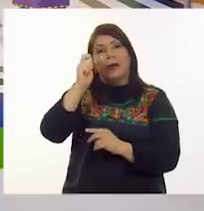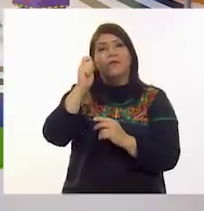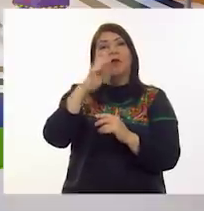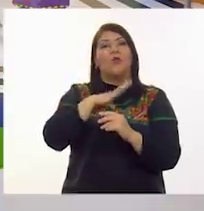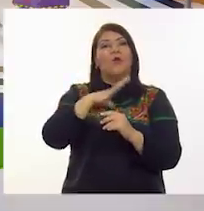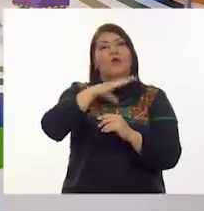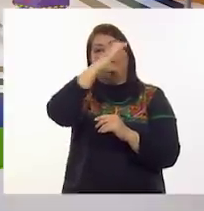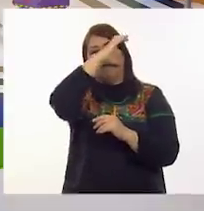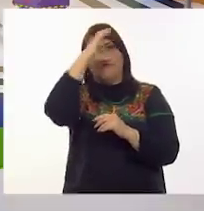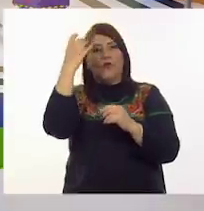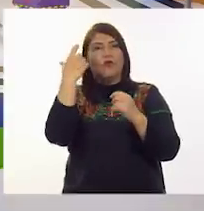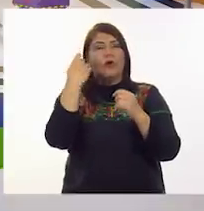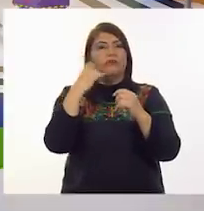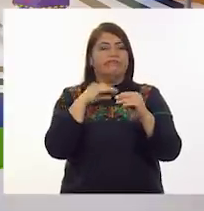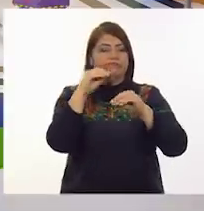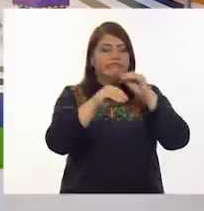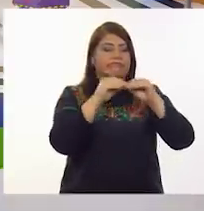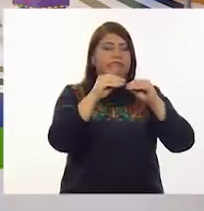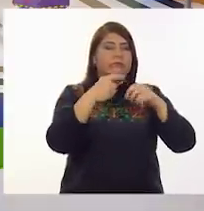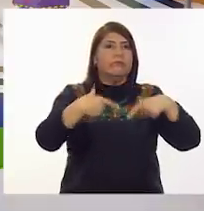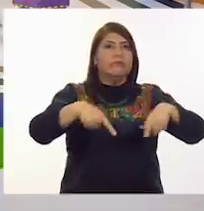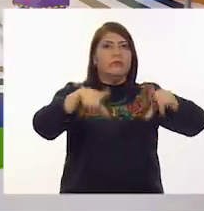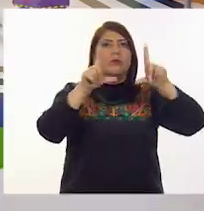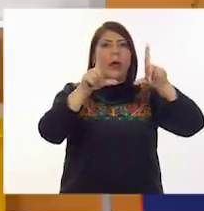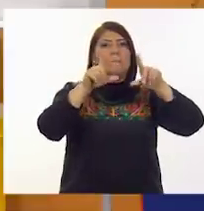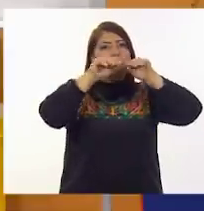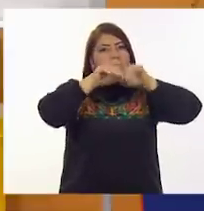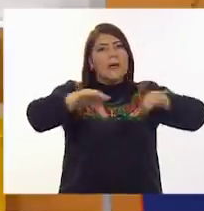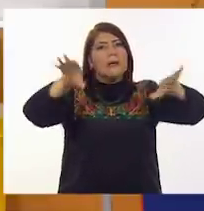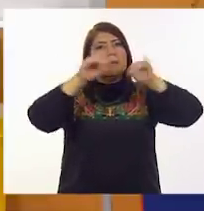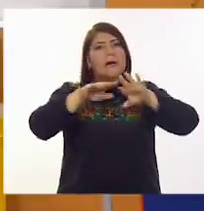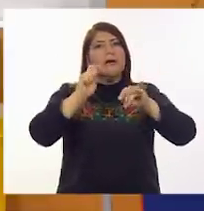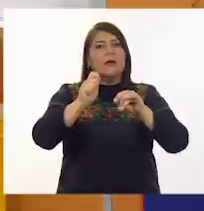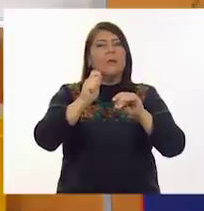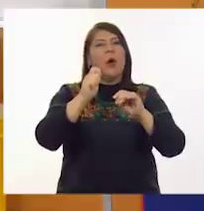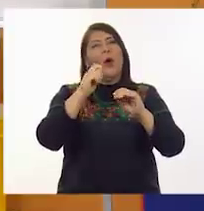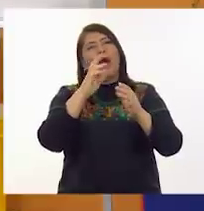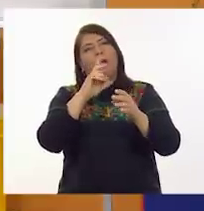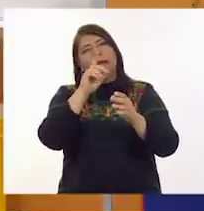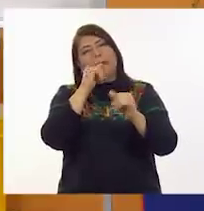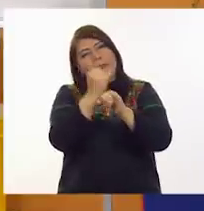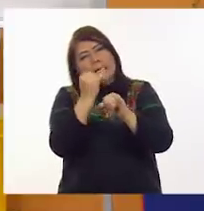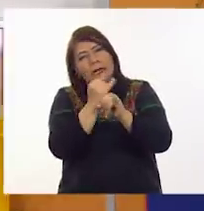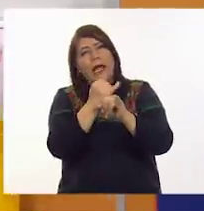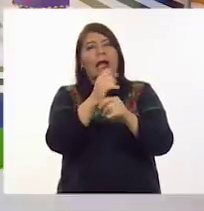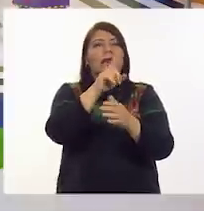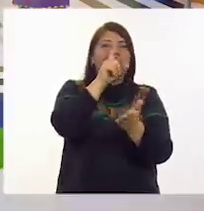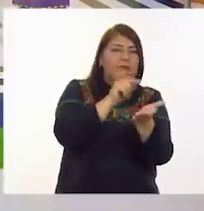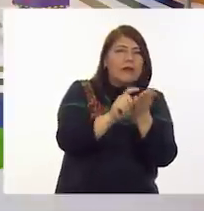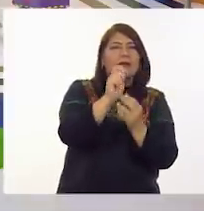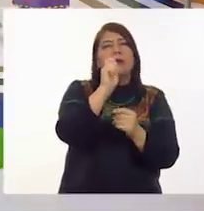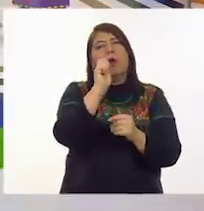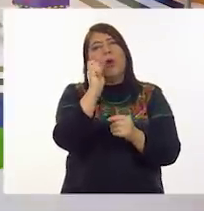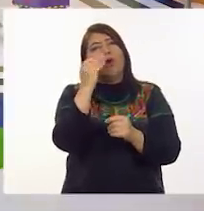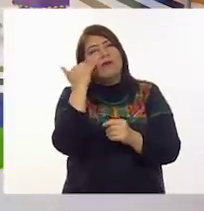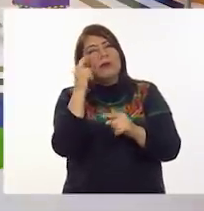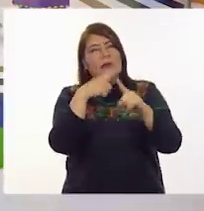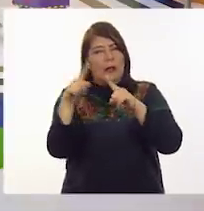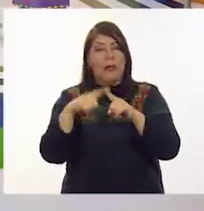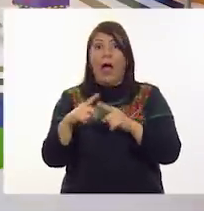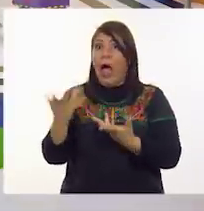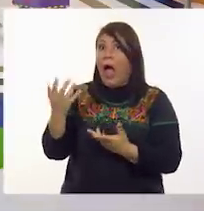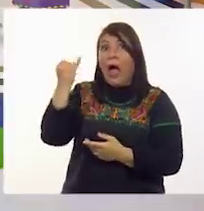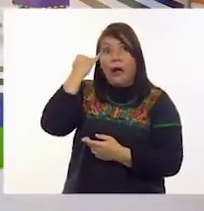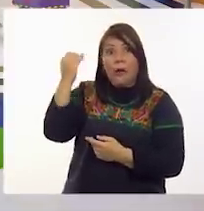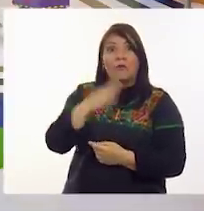cartel digital y lo difunda en las redes sociales. ¡Eso es excelente! Si quieres, te puedo prestar mi computadora. Sí.